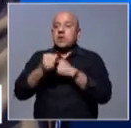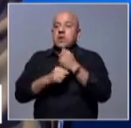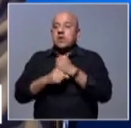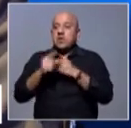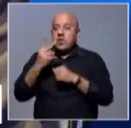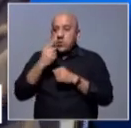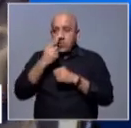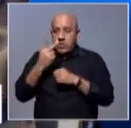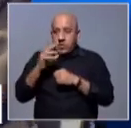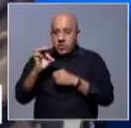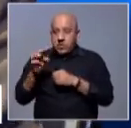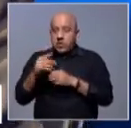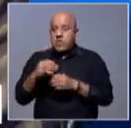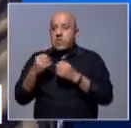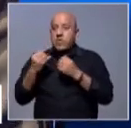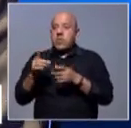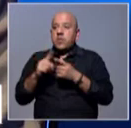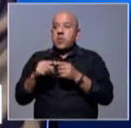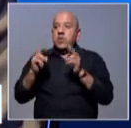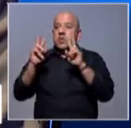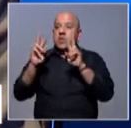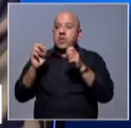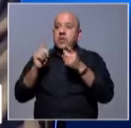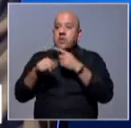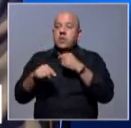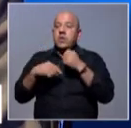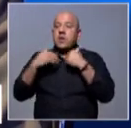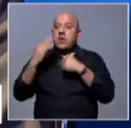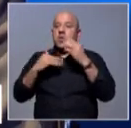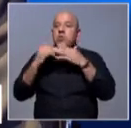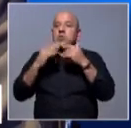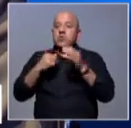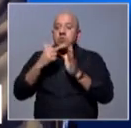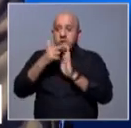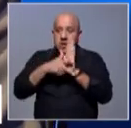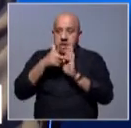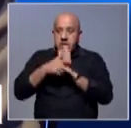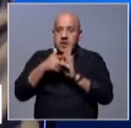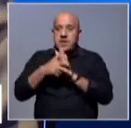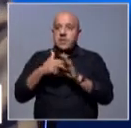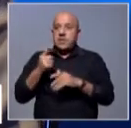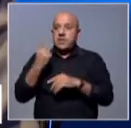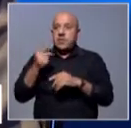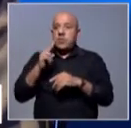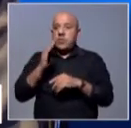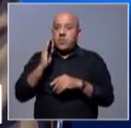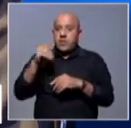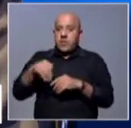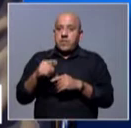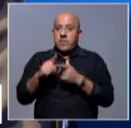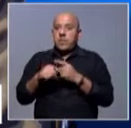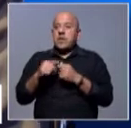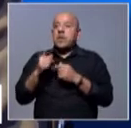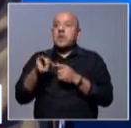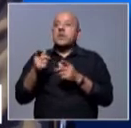fundamentalmente por lo que tiene que ver con el tema de la construcción del ferrocarril central pm eso va a generar